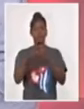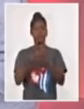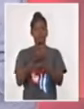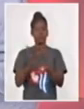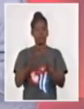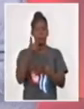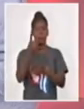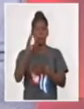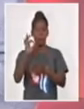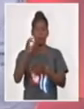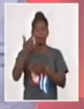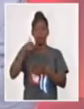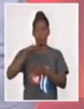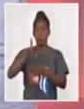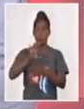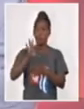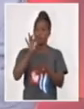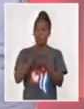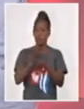resolución 97